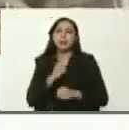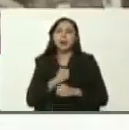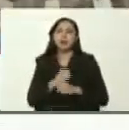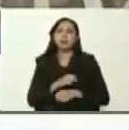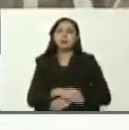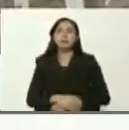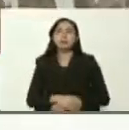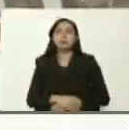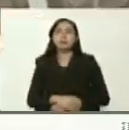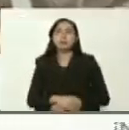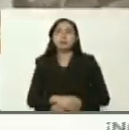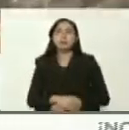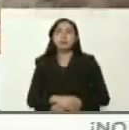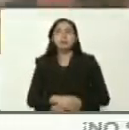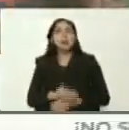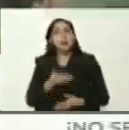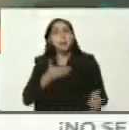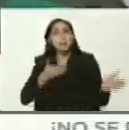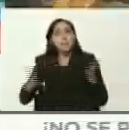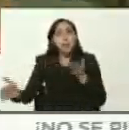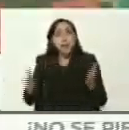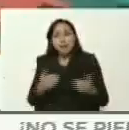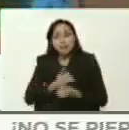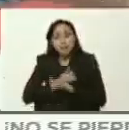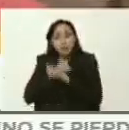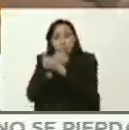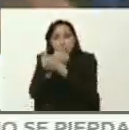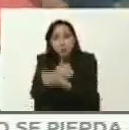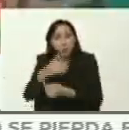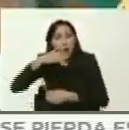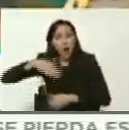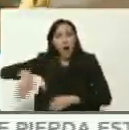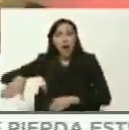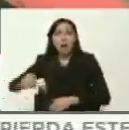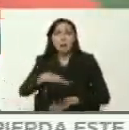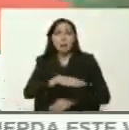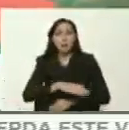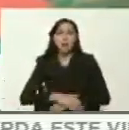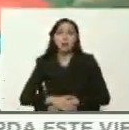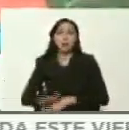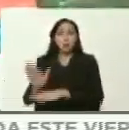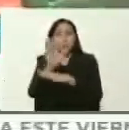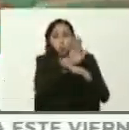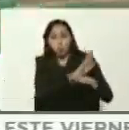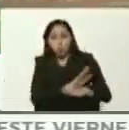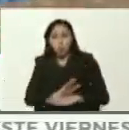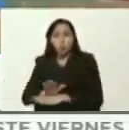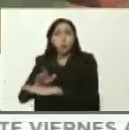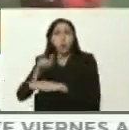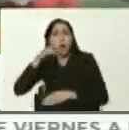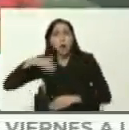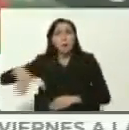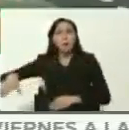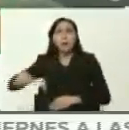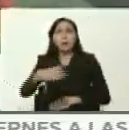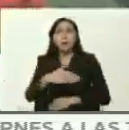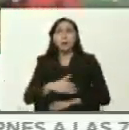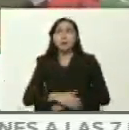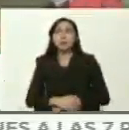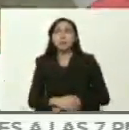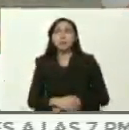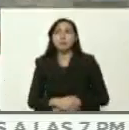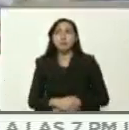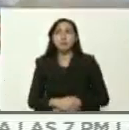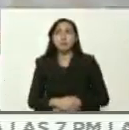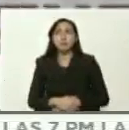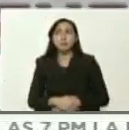Son jornadas para servir con amor al pueblo. Son jornadas para proteger al pueblo. son